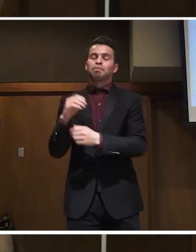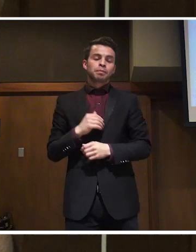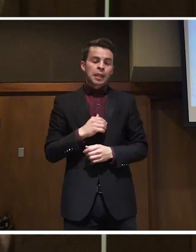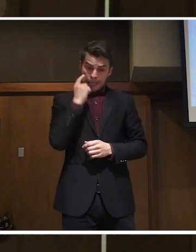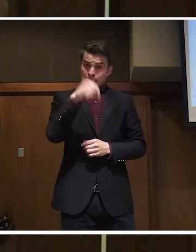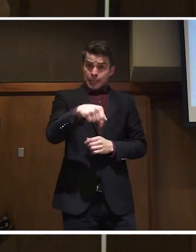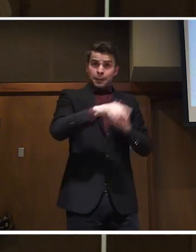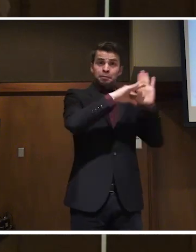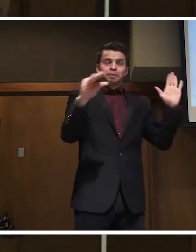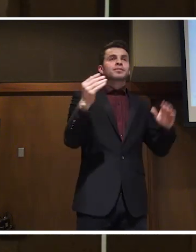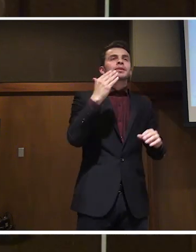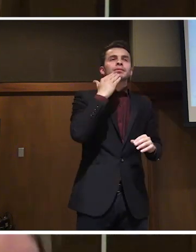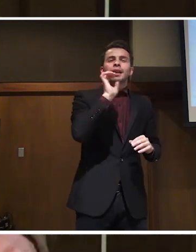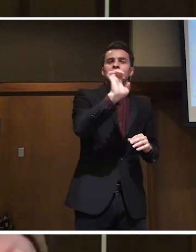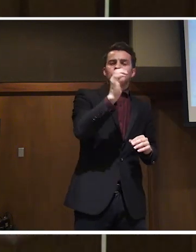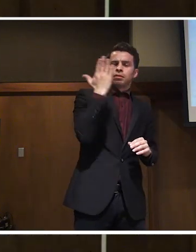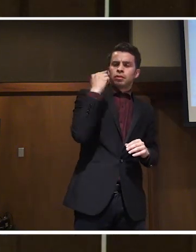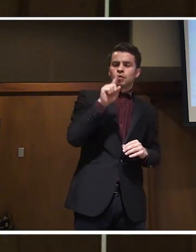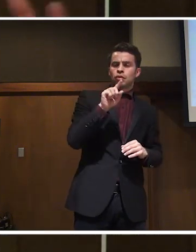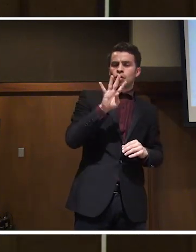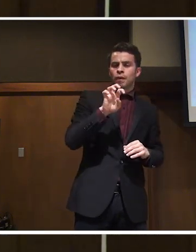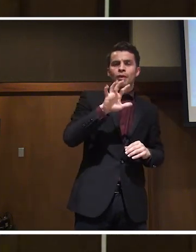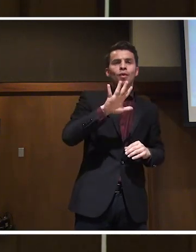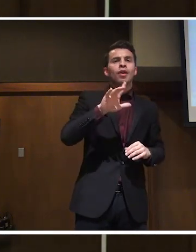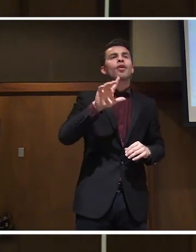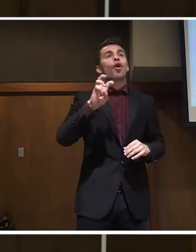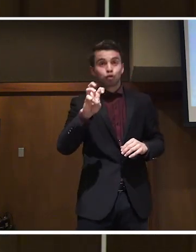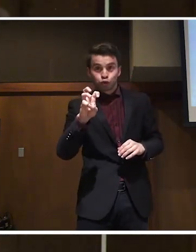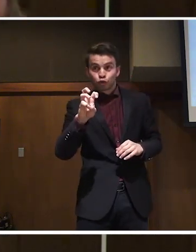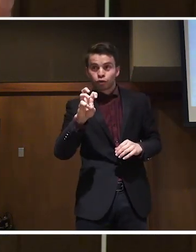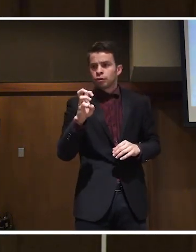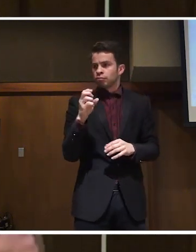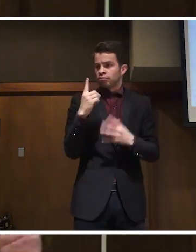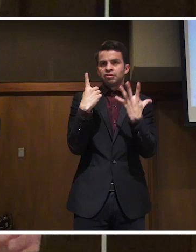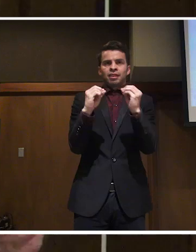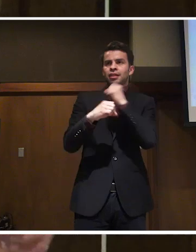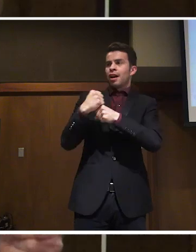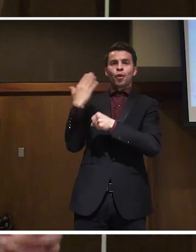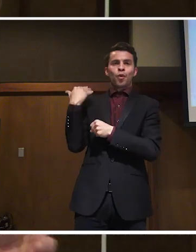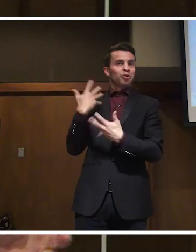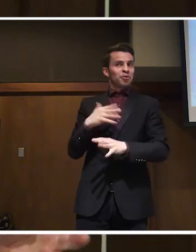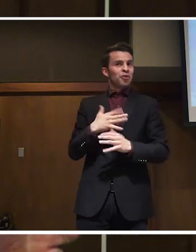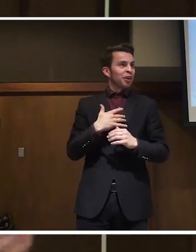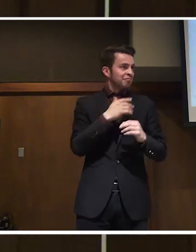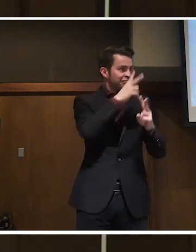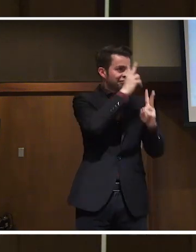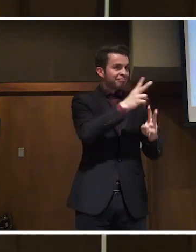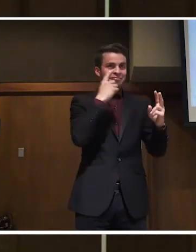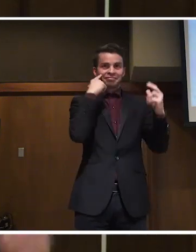del 58, hace 60 años, y eso es lo que están celebrando estas exposiciones y estos eventos. 60 años